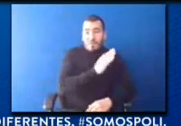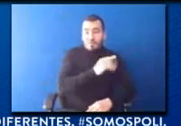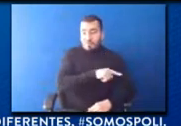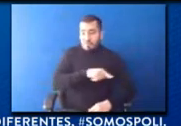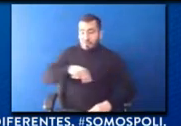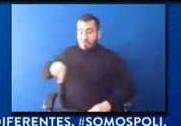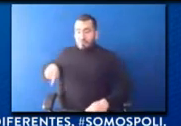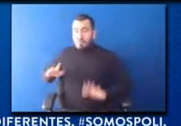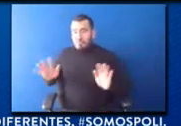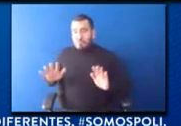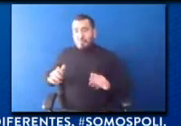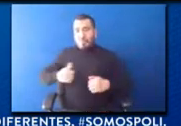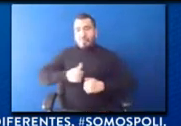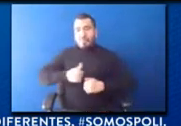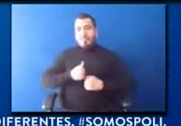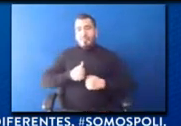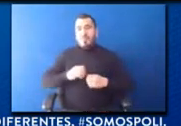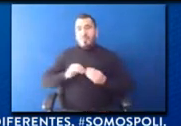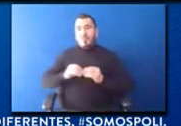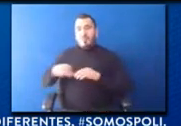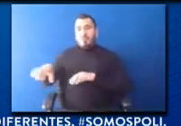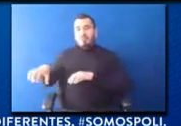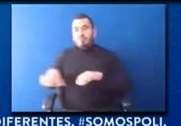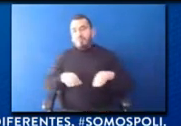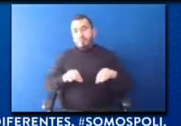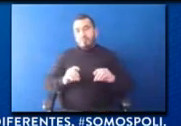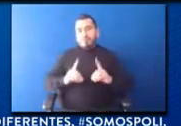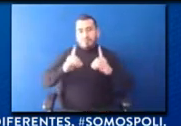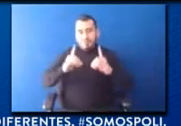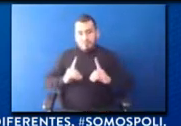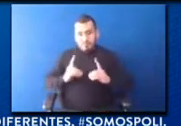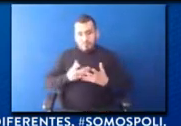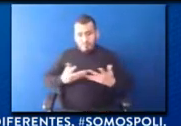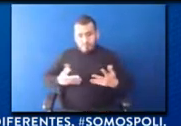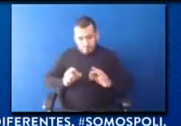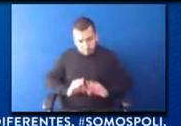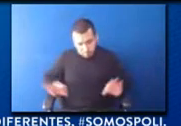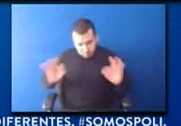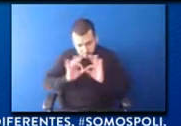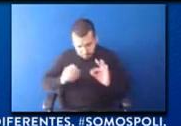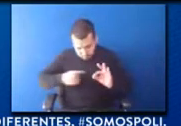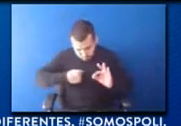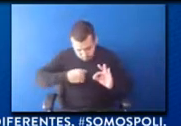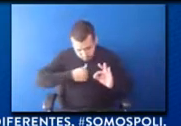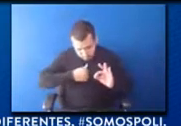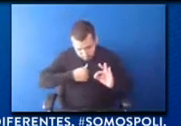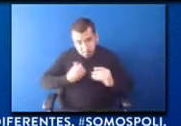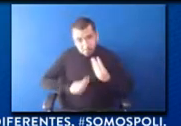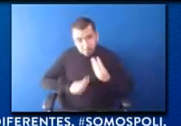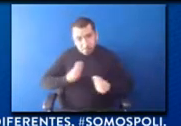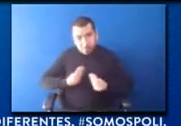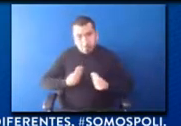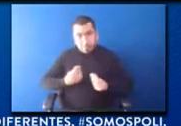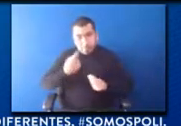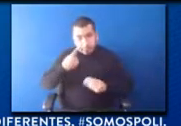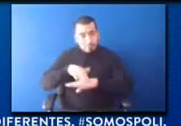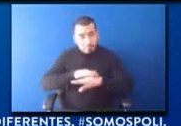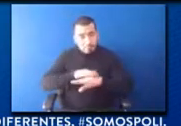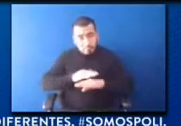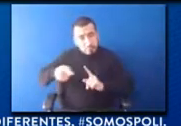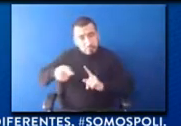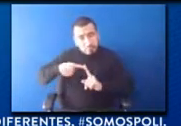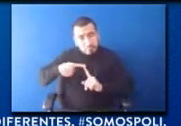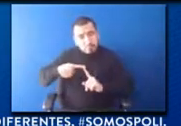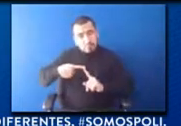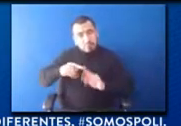forma de tomar decisiones racionales en todo lo que yo hago. La buena reputación, el buen nombre, no es borrando personas